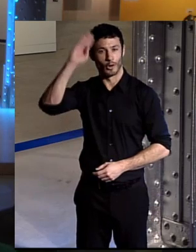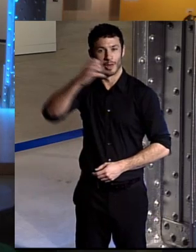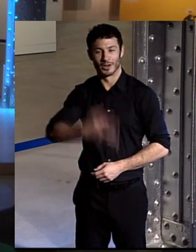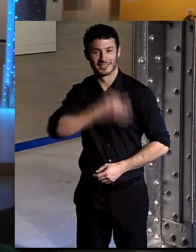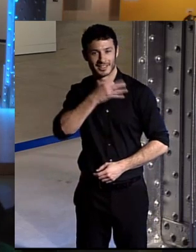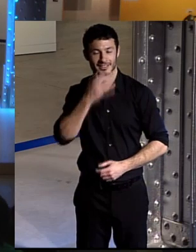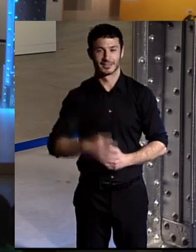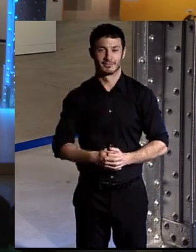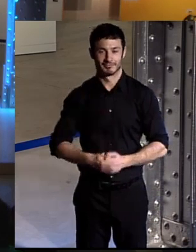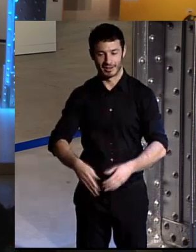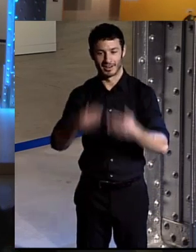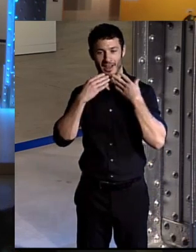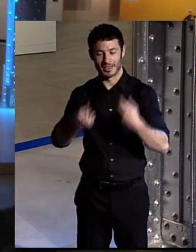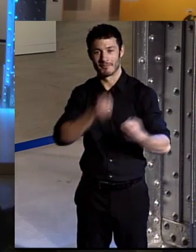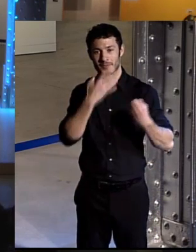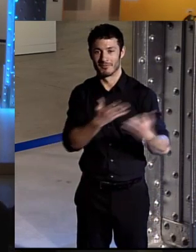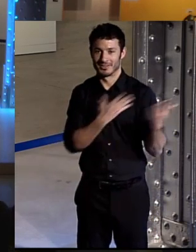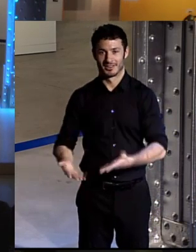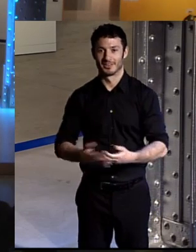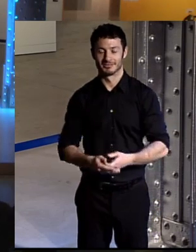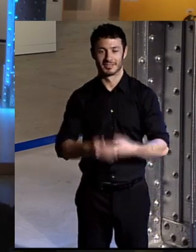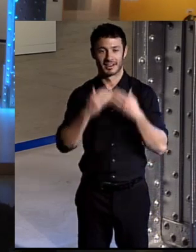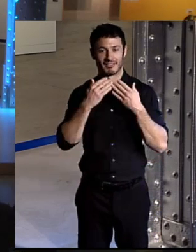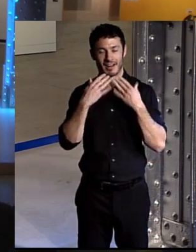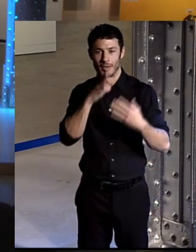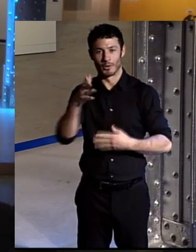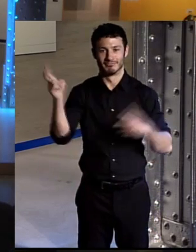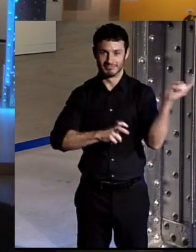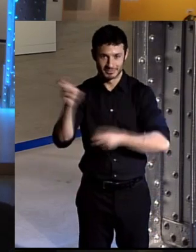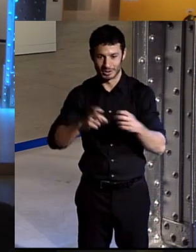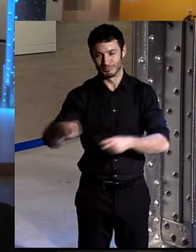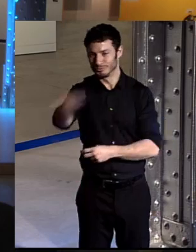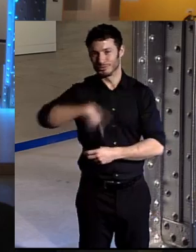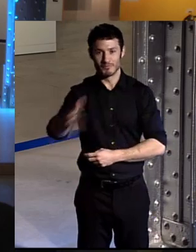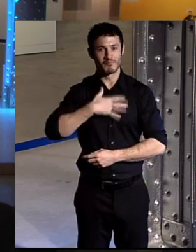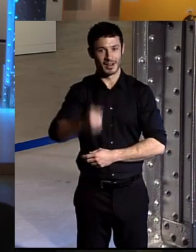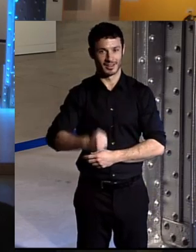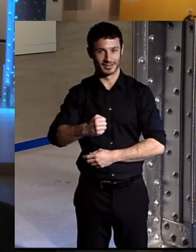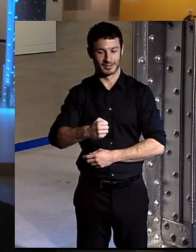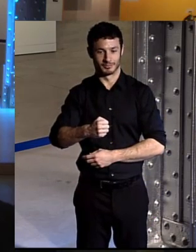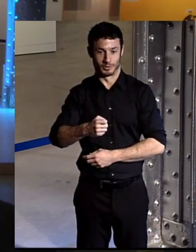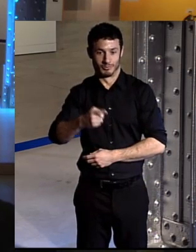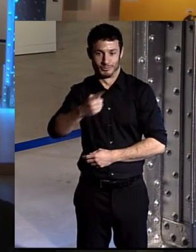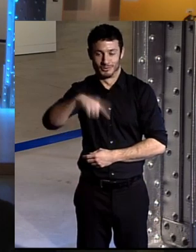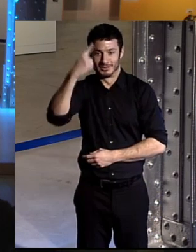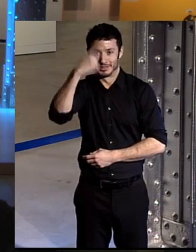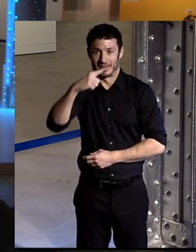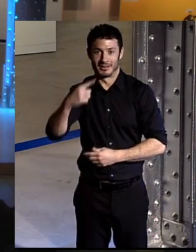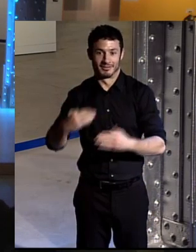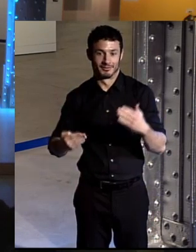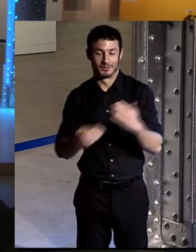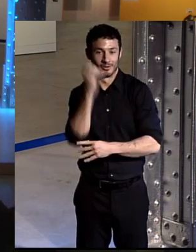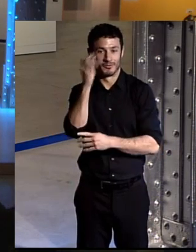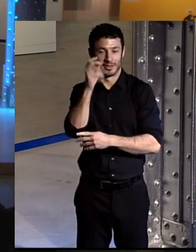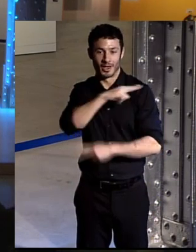Hola, buenas tardes. Muchas gracias, bienvenidos, gracias por venir. Sois unos valientes después de conocer que el evento se llamaba Virus Naucas